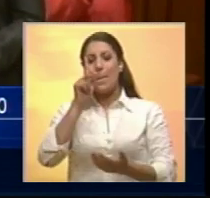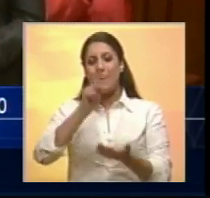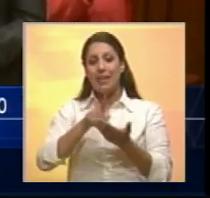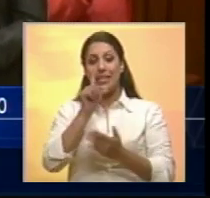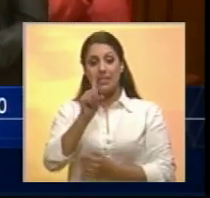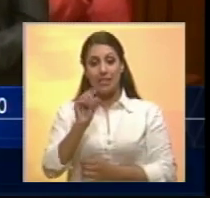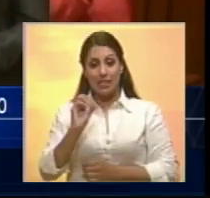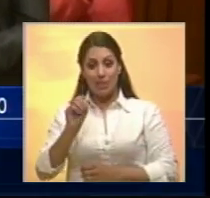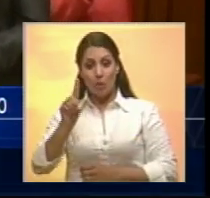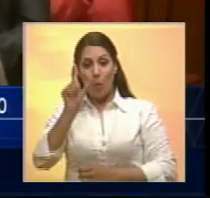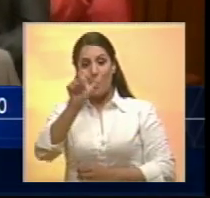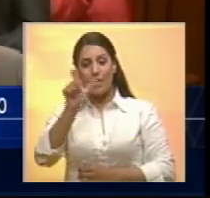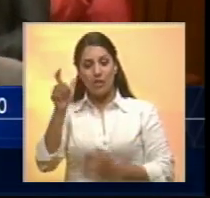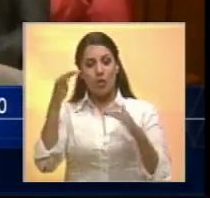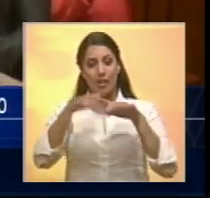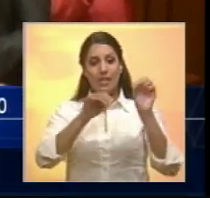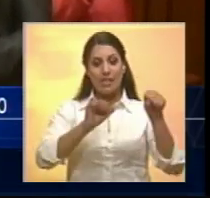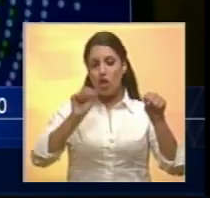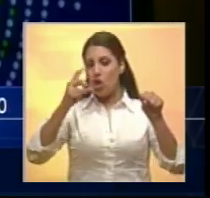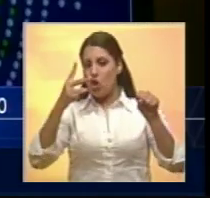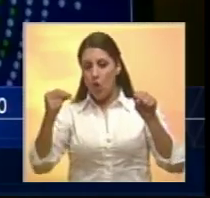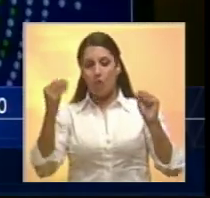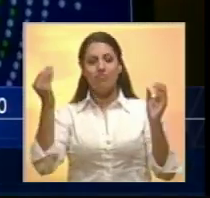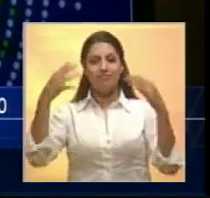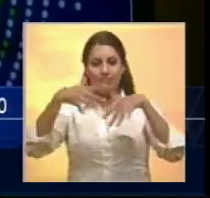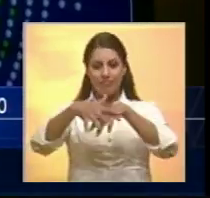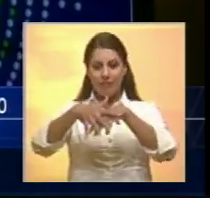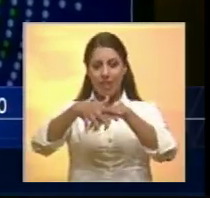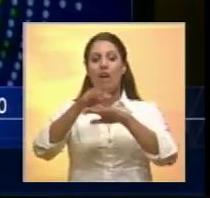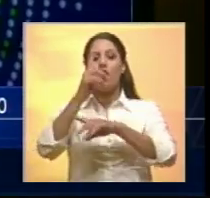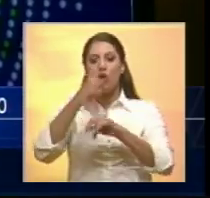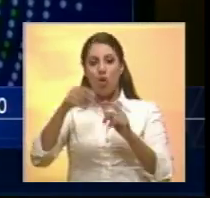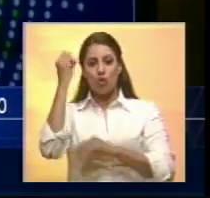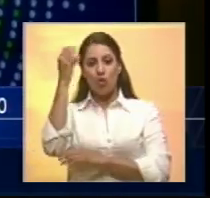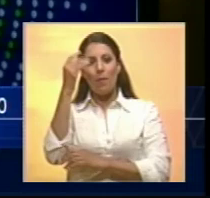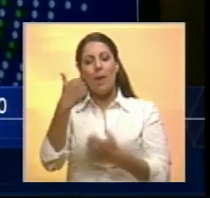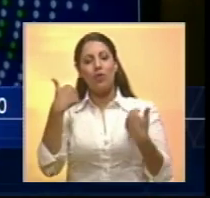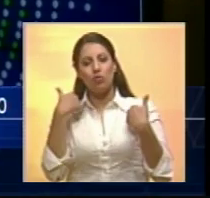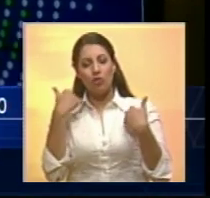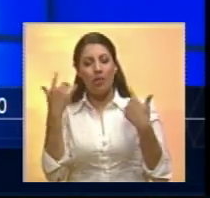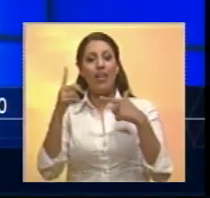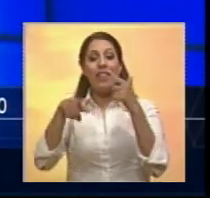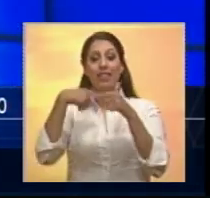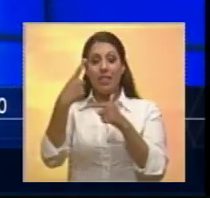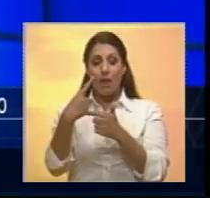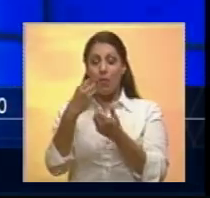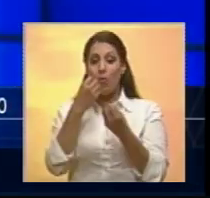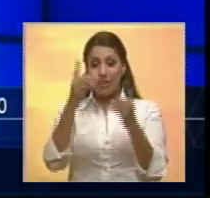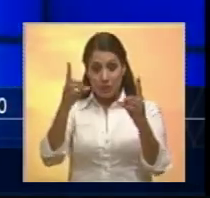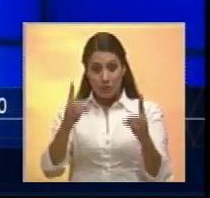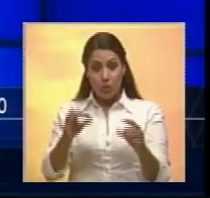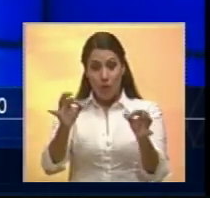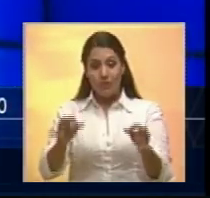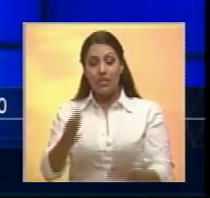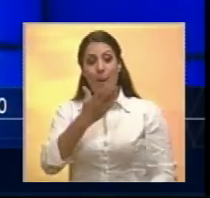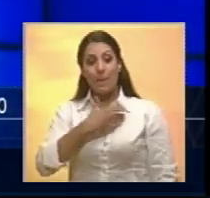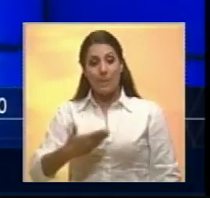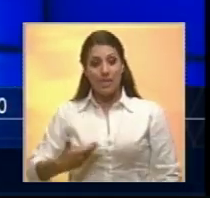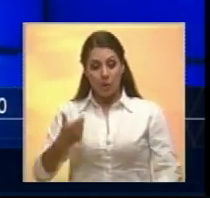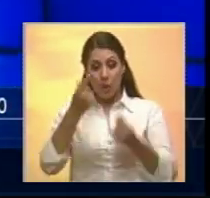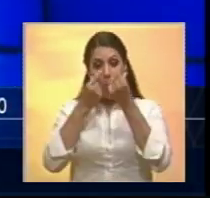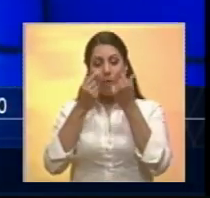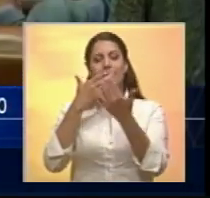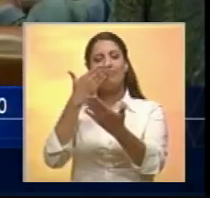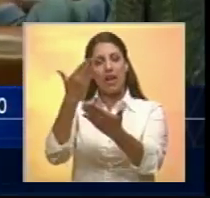personas, entre promotores del sí y el no, congresistas y víctimas. Luego de conocerse la decisión, el presidente Juan Manuel